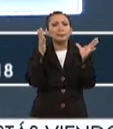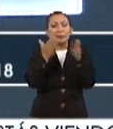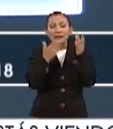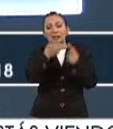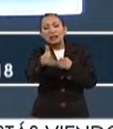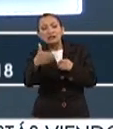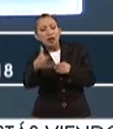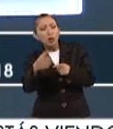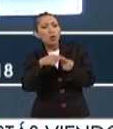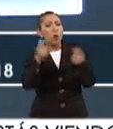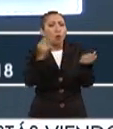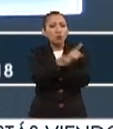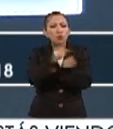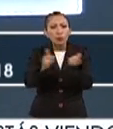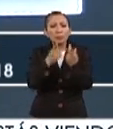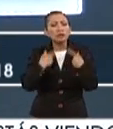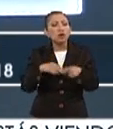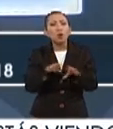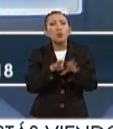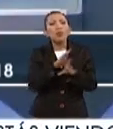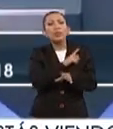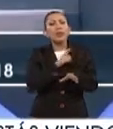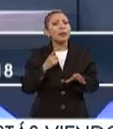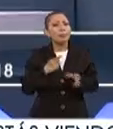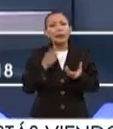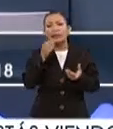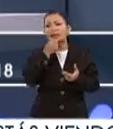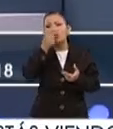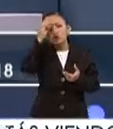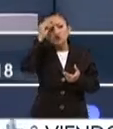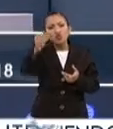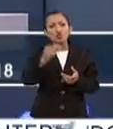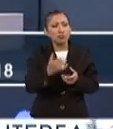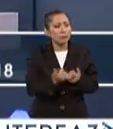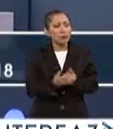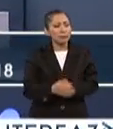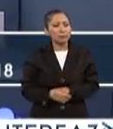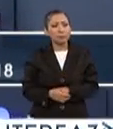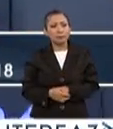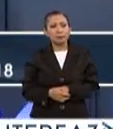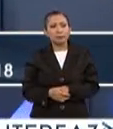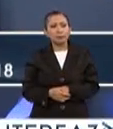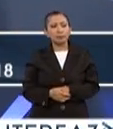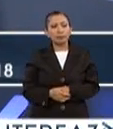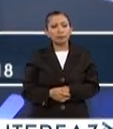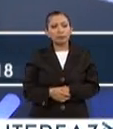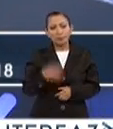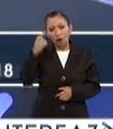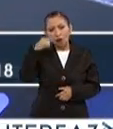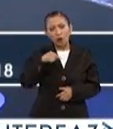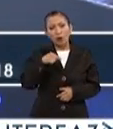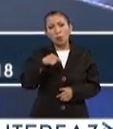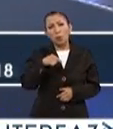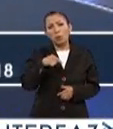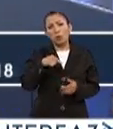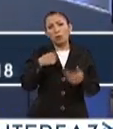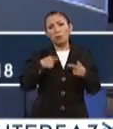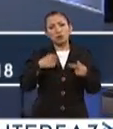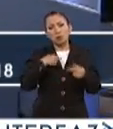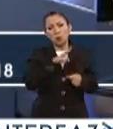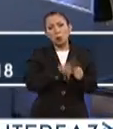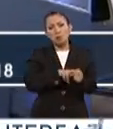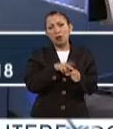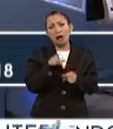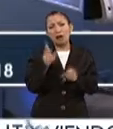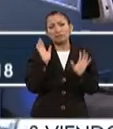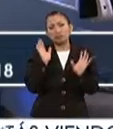un restaurante o conviviendo con gente. ¿Cómo deben ser tratados los niños superdotados? ¿De la misma forma? Yo creo que sí, porque son gente normal,